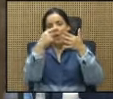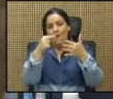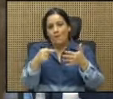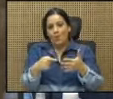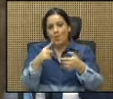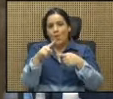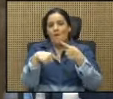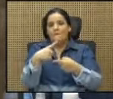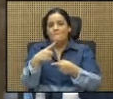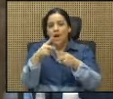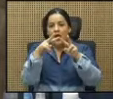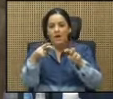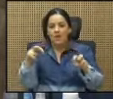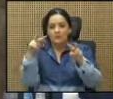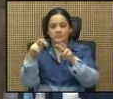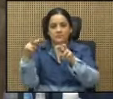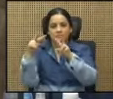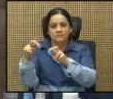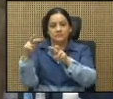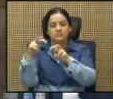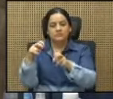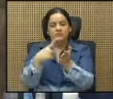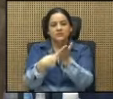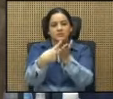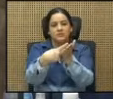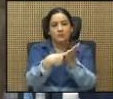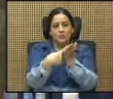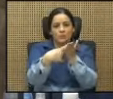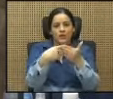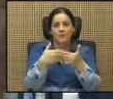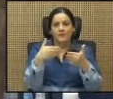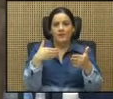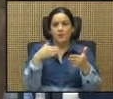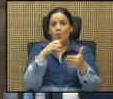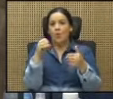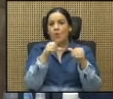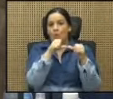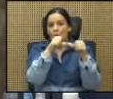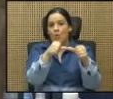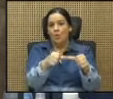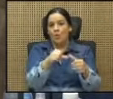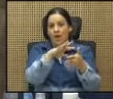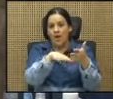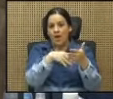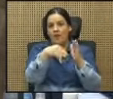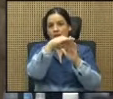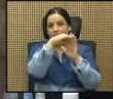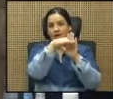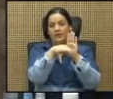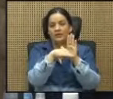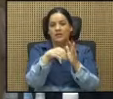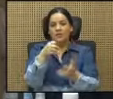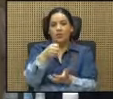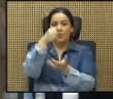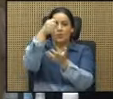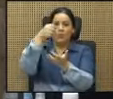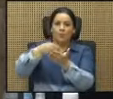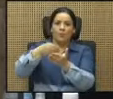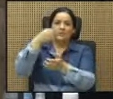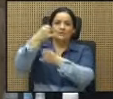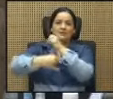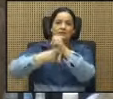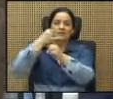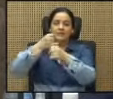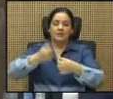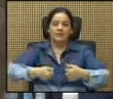siendo analizados y discutidos previo o continuo a la agenda del Fondo Monetario Internacional según